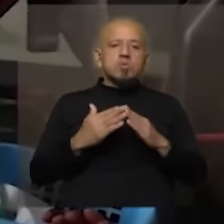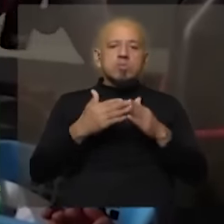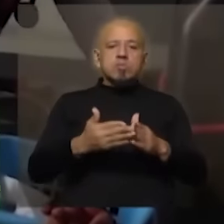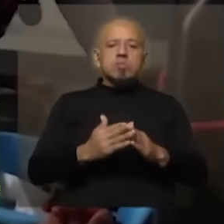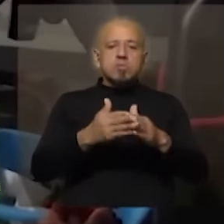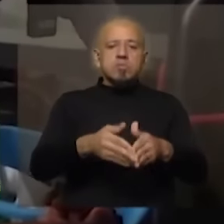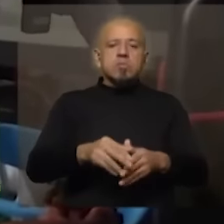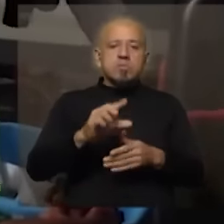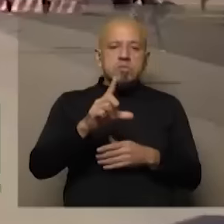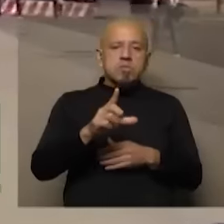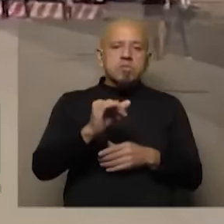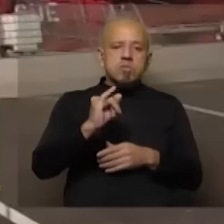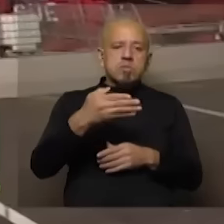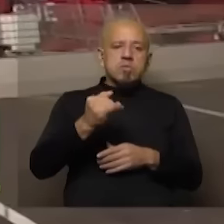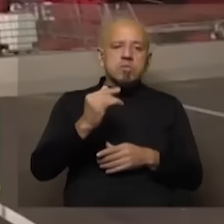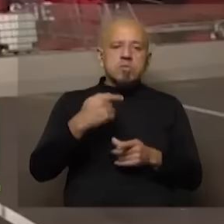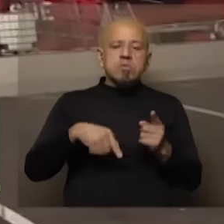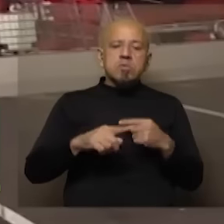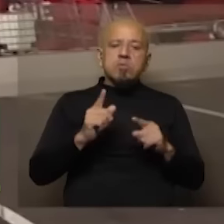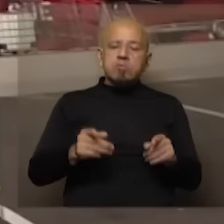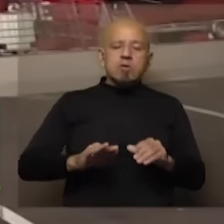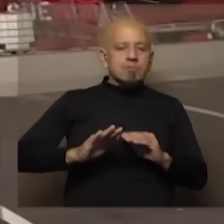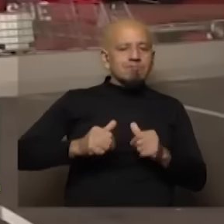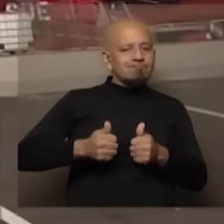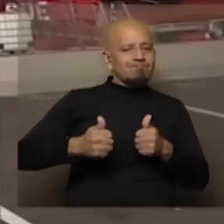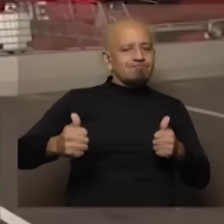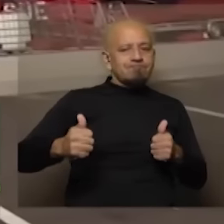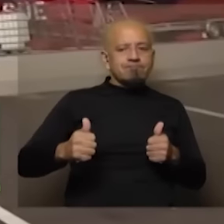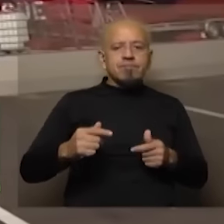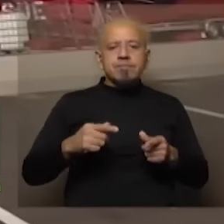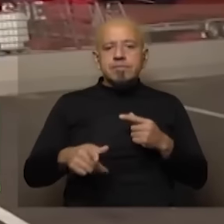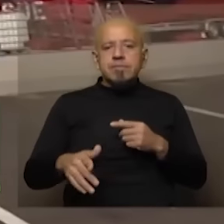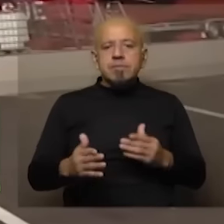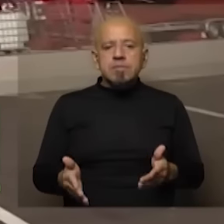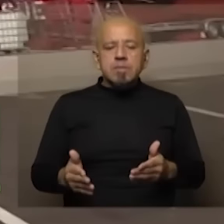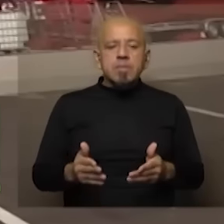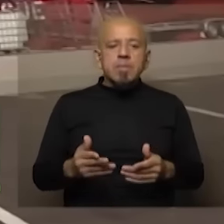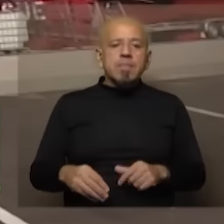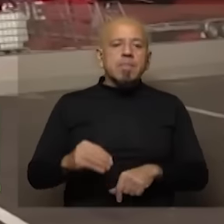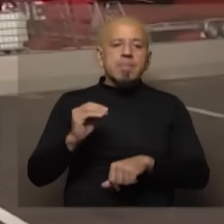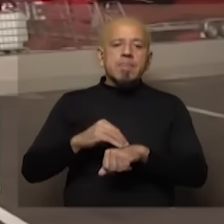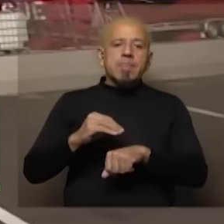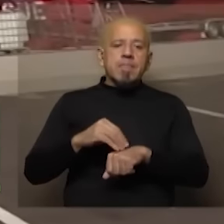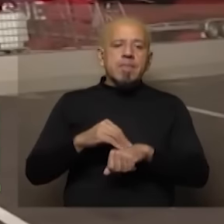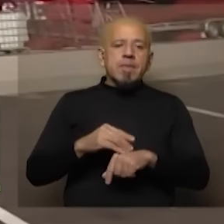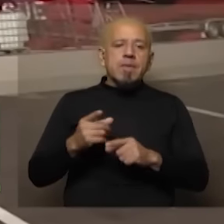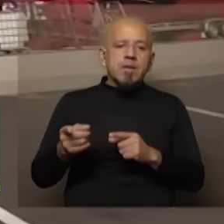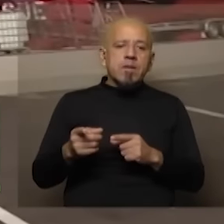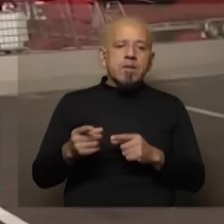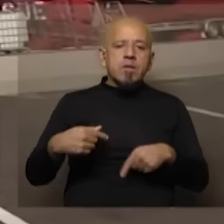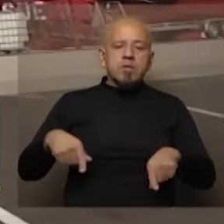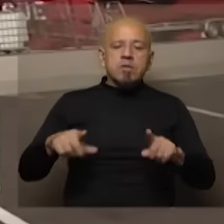Costera Libia se encontraba en el lugar, pero mantuvo la distancia. El puente fue alertado por la Agencia de Vigilancia Europea y el